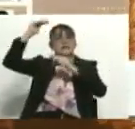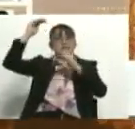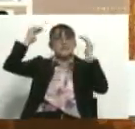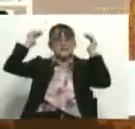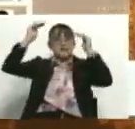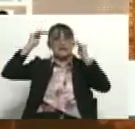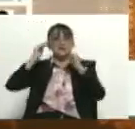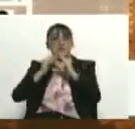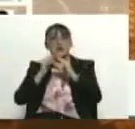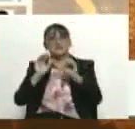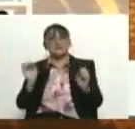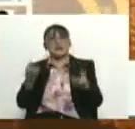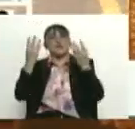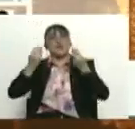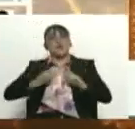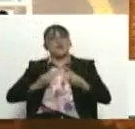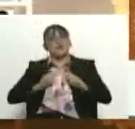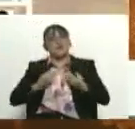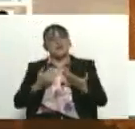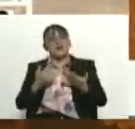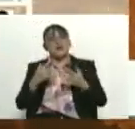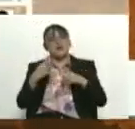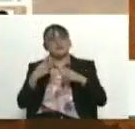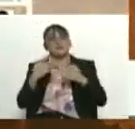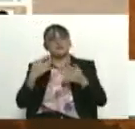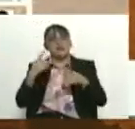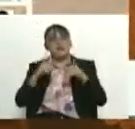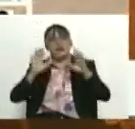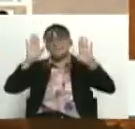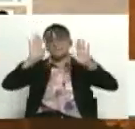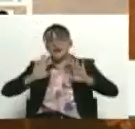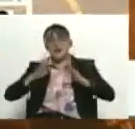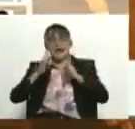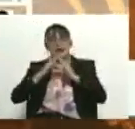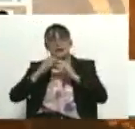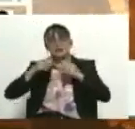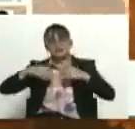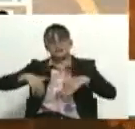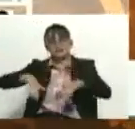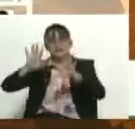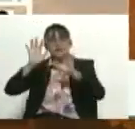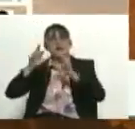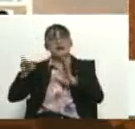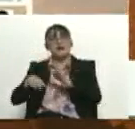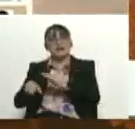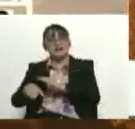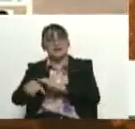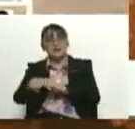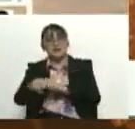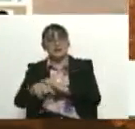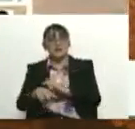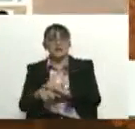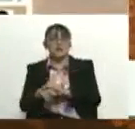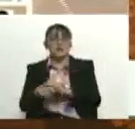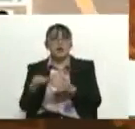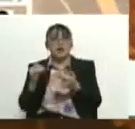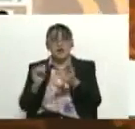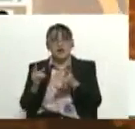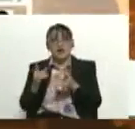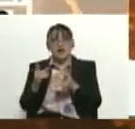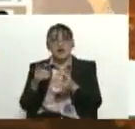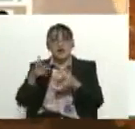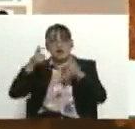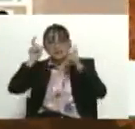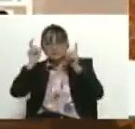techo de la vivienda y se llevó todo el río pared de la casa El pequeño Corral que tenían allí el